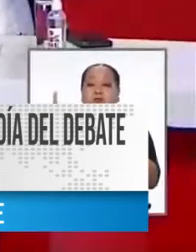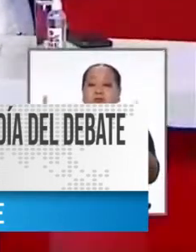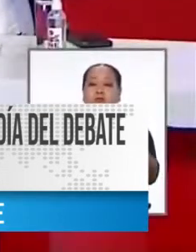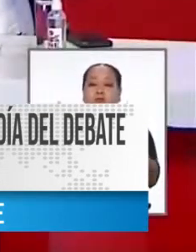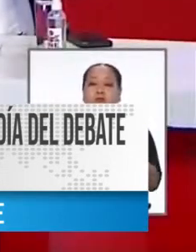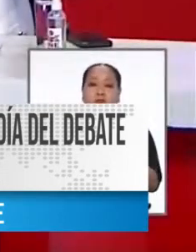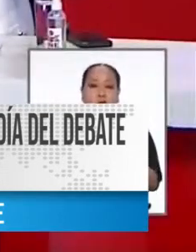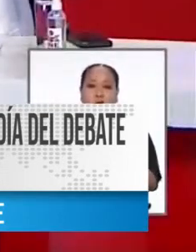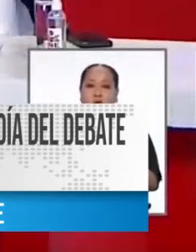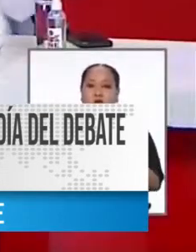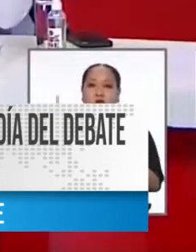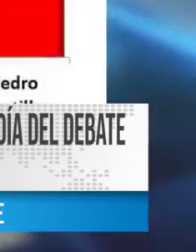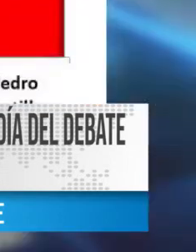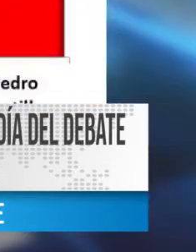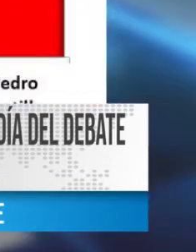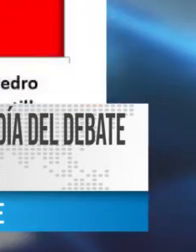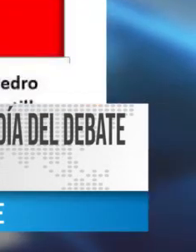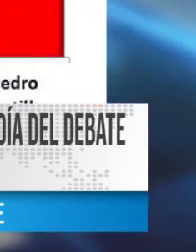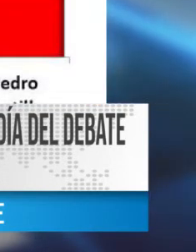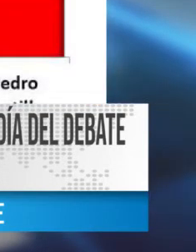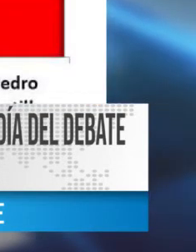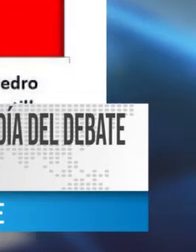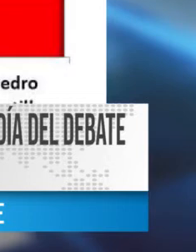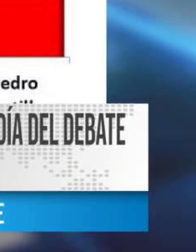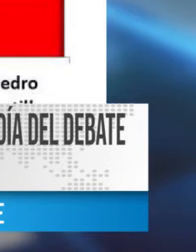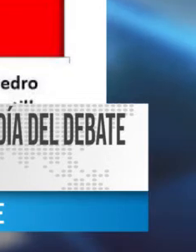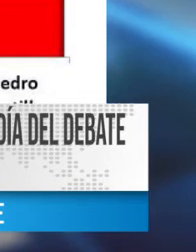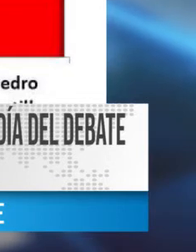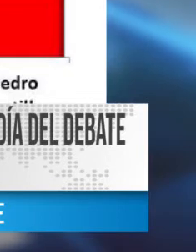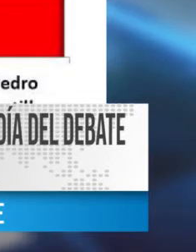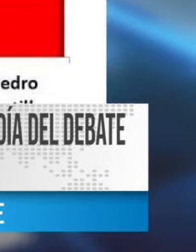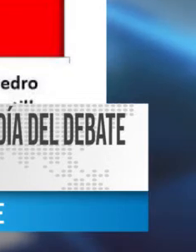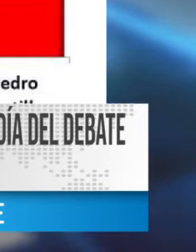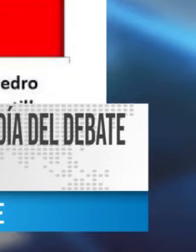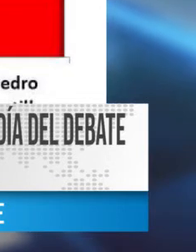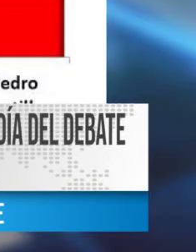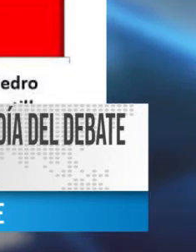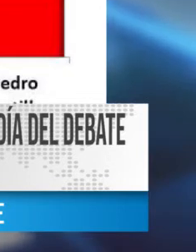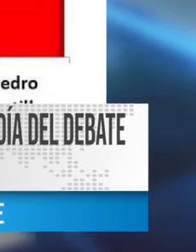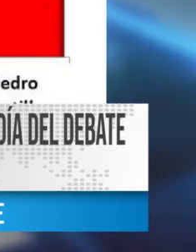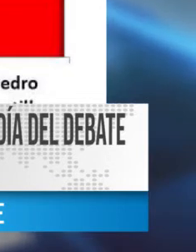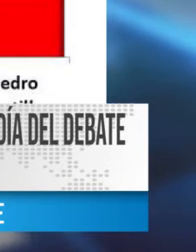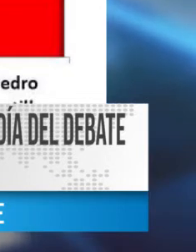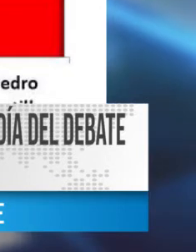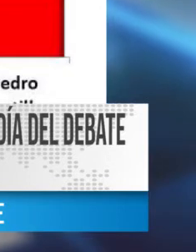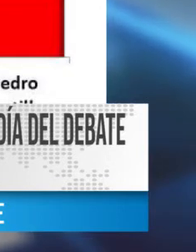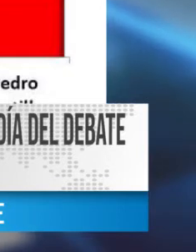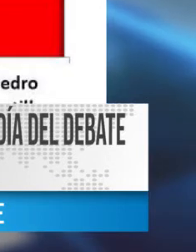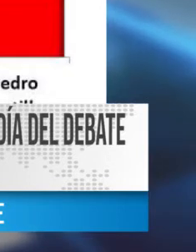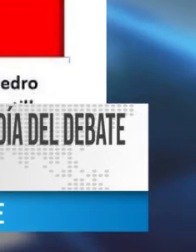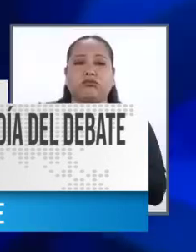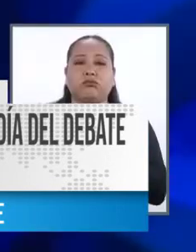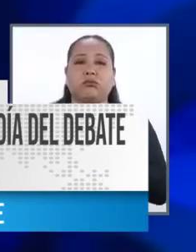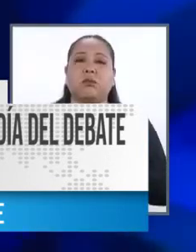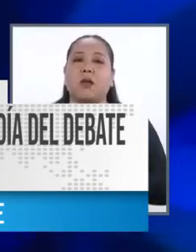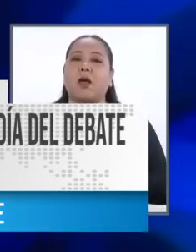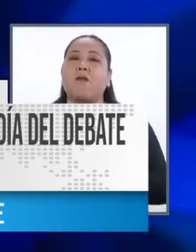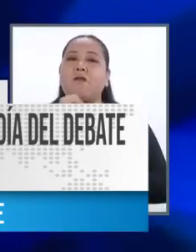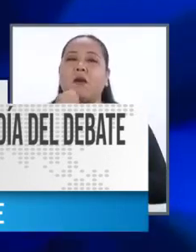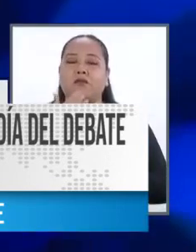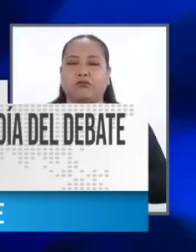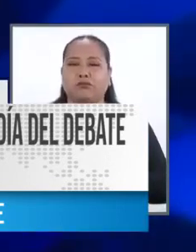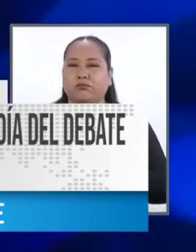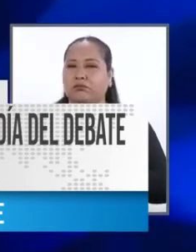leve aumento de Keiko Fujimori con un 7,9% de intención de voto al segundo lugar. Le